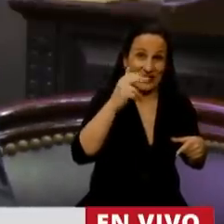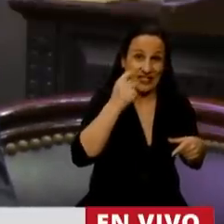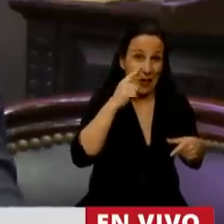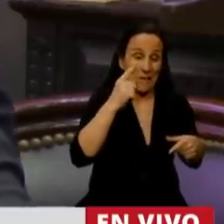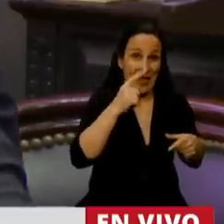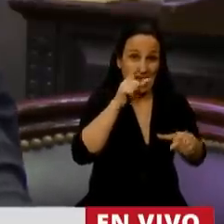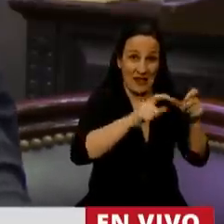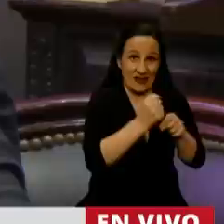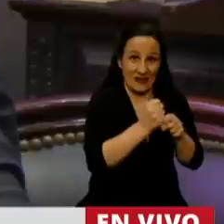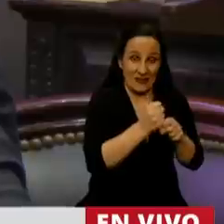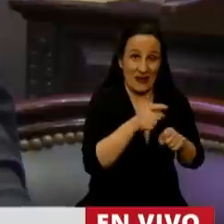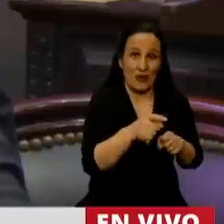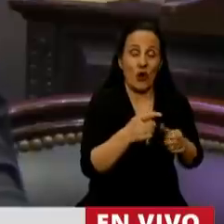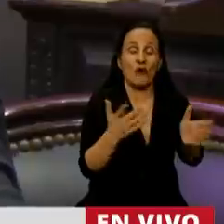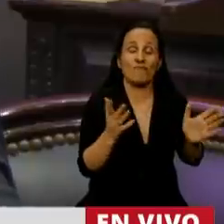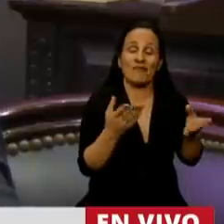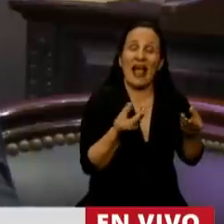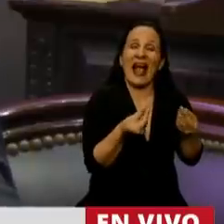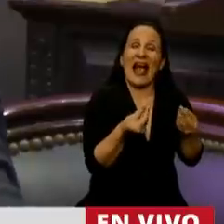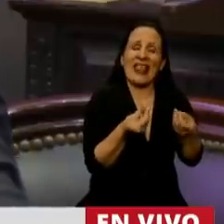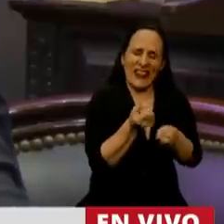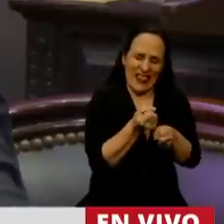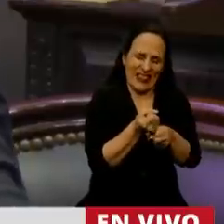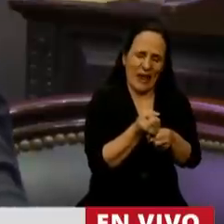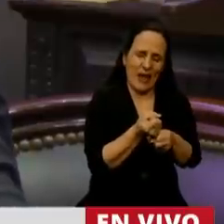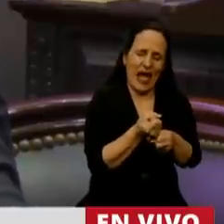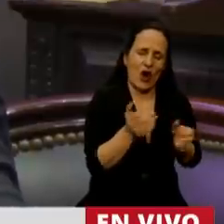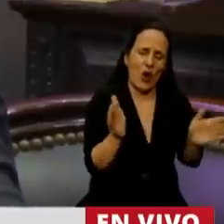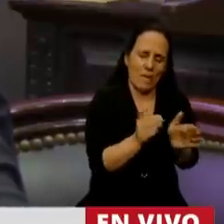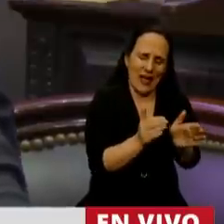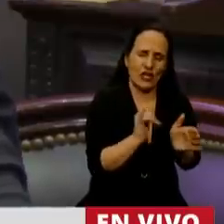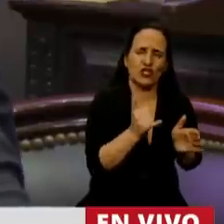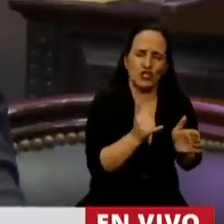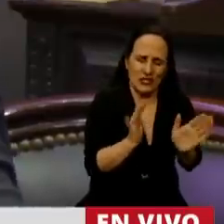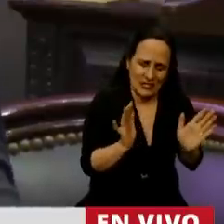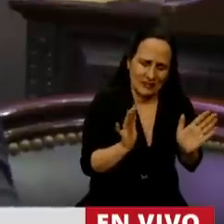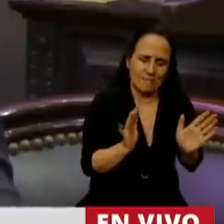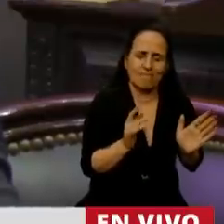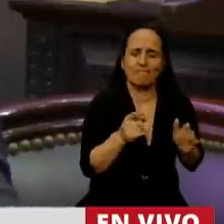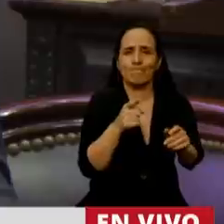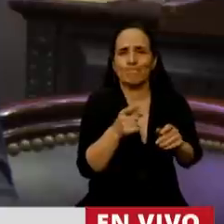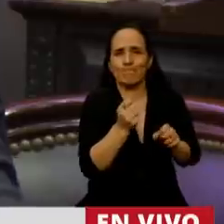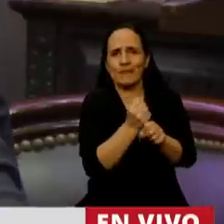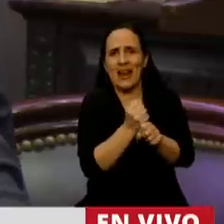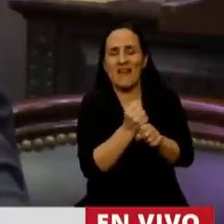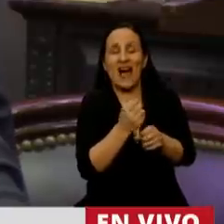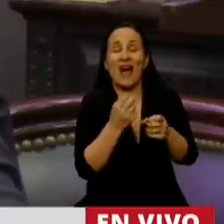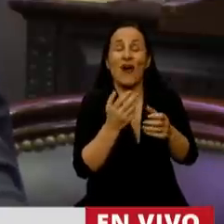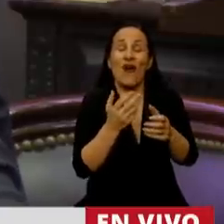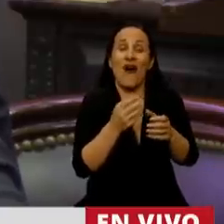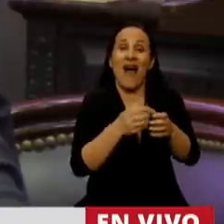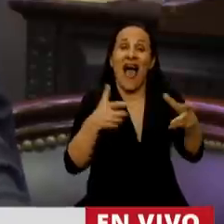puestos perdimos calidad de trabajo es cierto fue suficiente para que nos hubiera desocupación no pero subimos